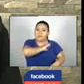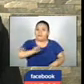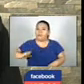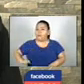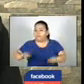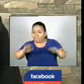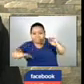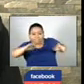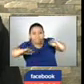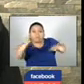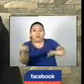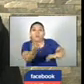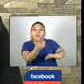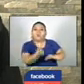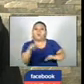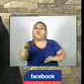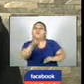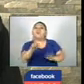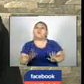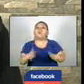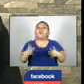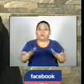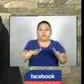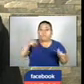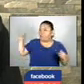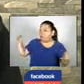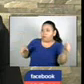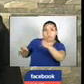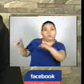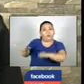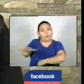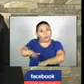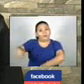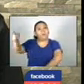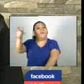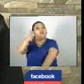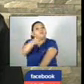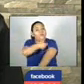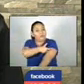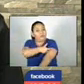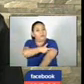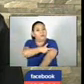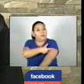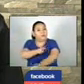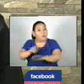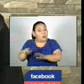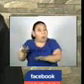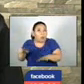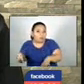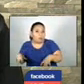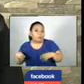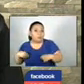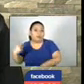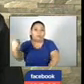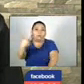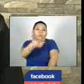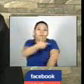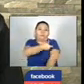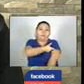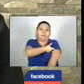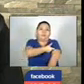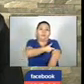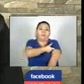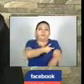para que se haga presente a los sitios de vacunación y se aplique las